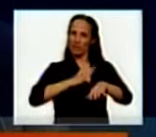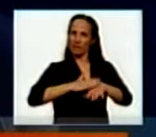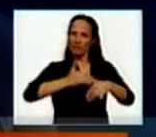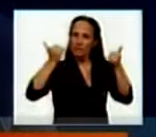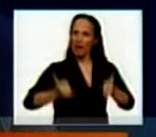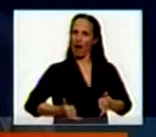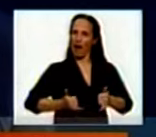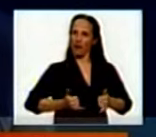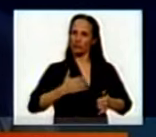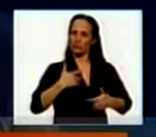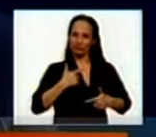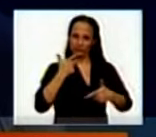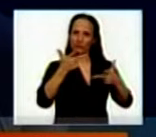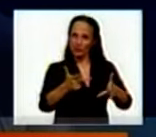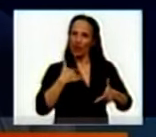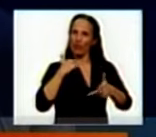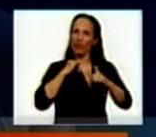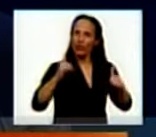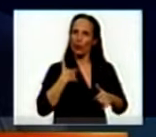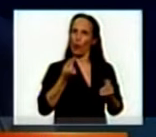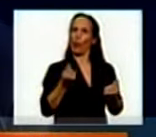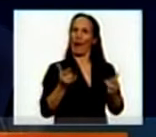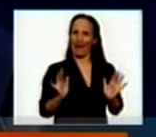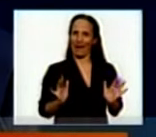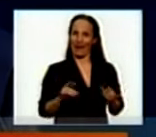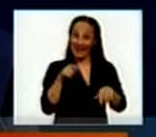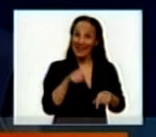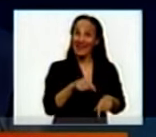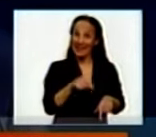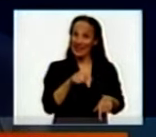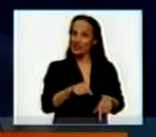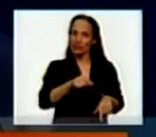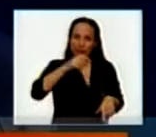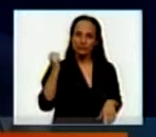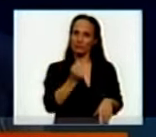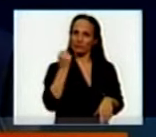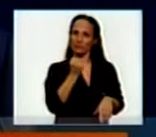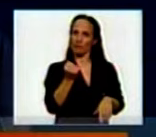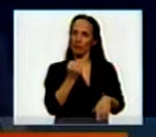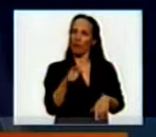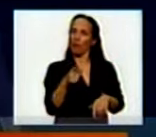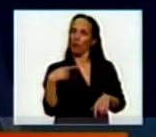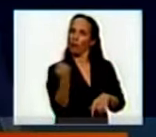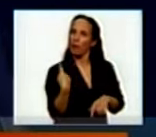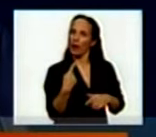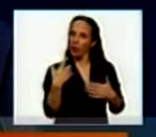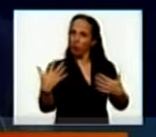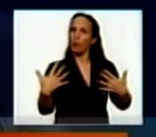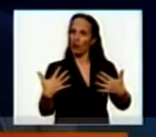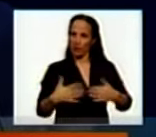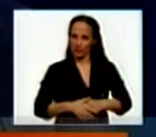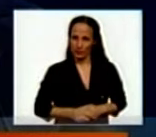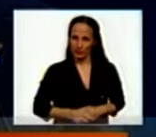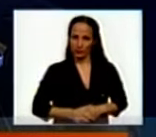tenemos palabra. Porque eso es lo que potencia nuestras capacidades. Y además